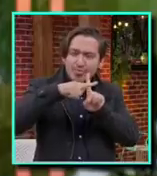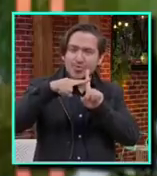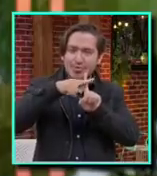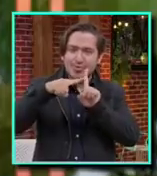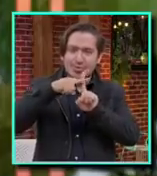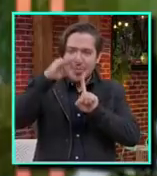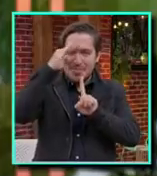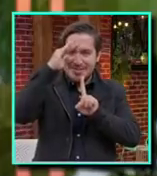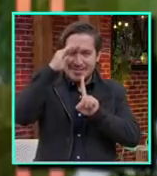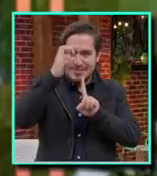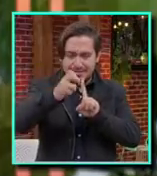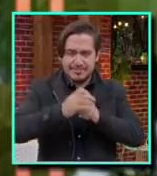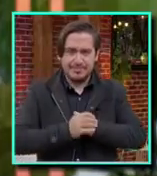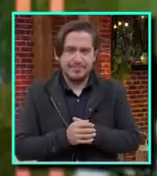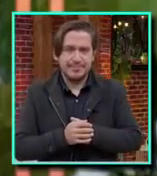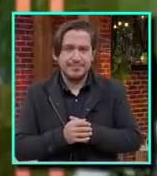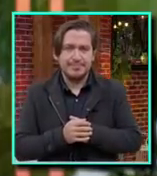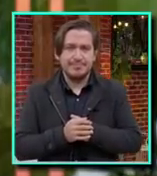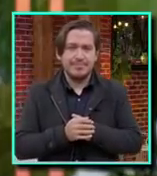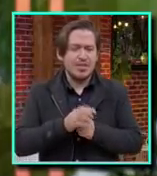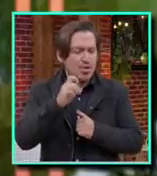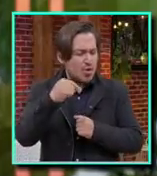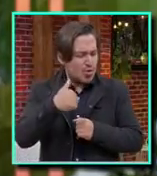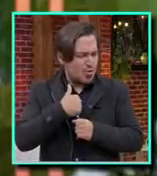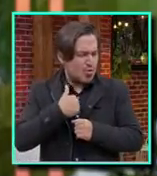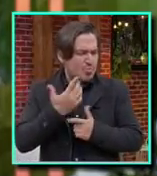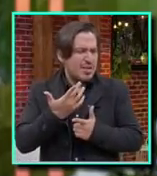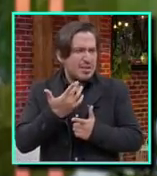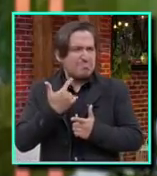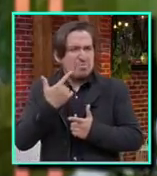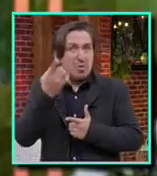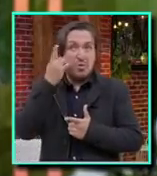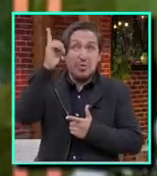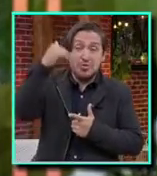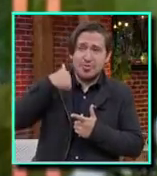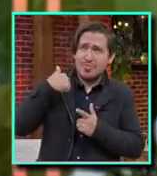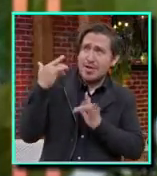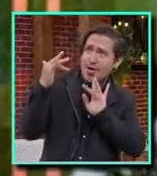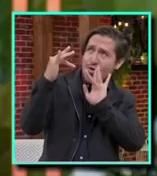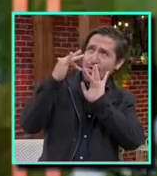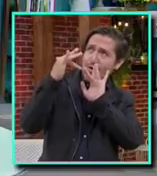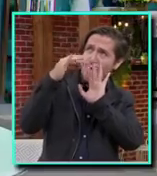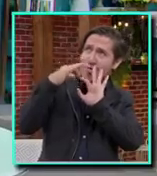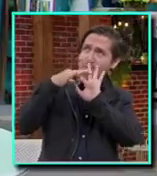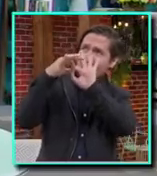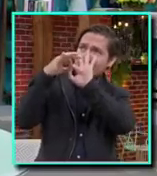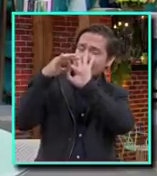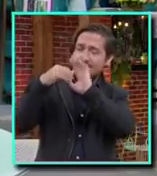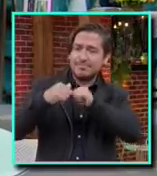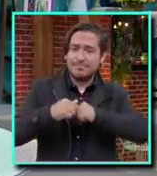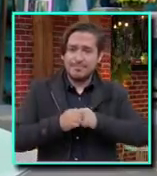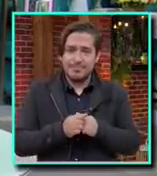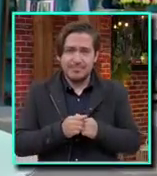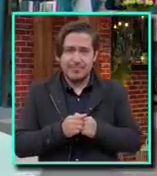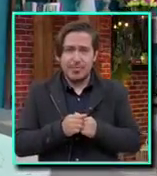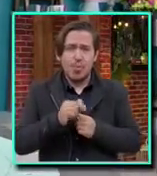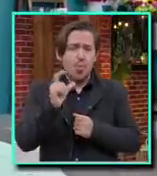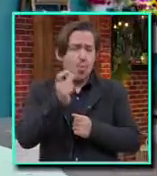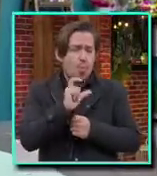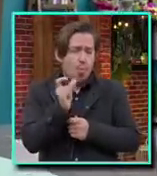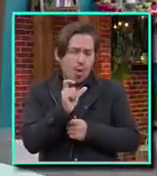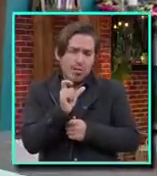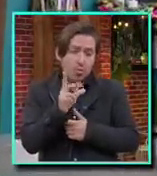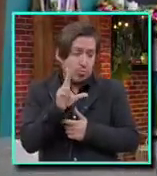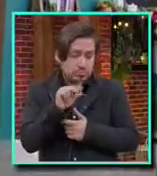en esa frecuencia, me conecto con el creador, entonces puedo recibir toda su luz. Totalmente, totalmente. Cuando no, se genera